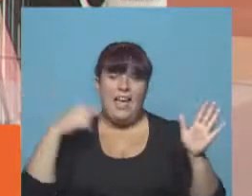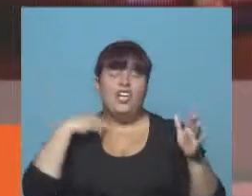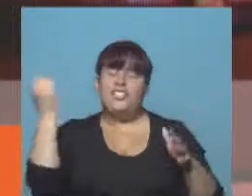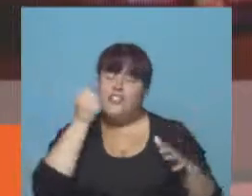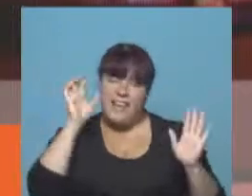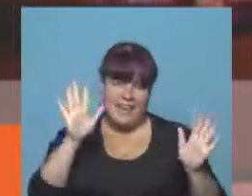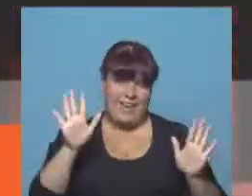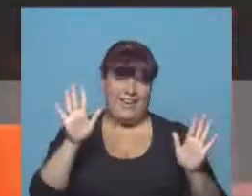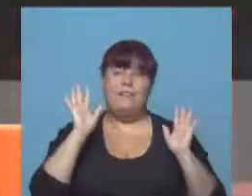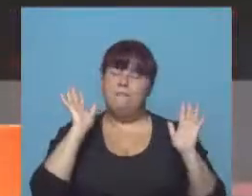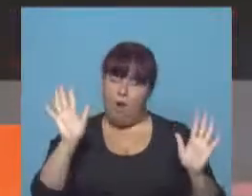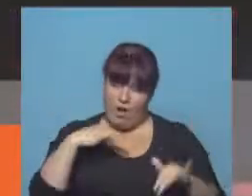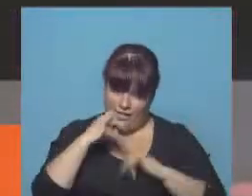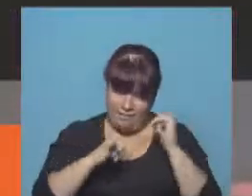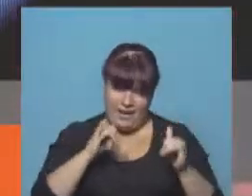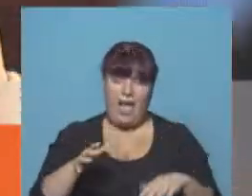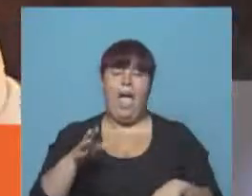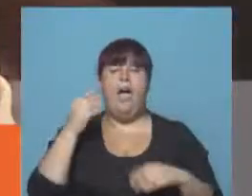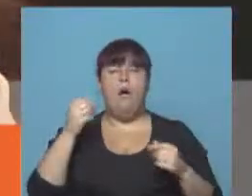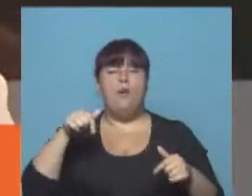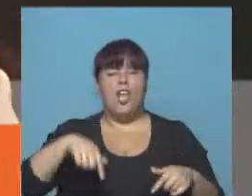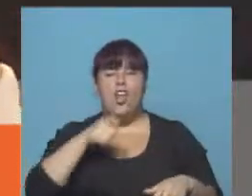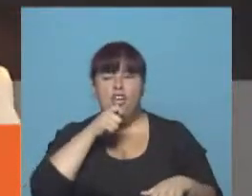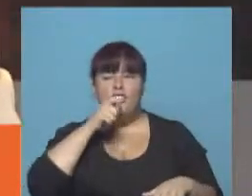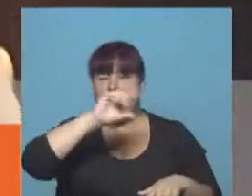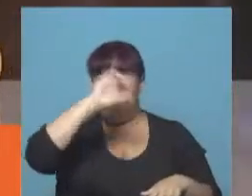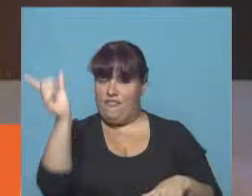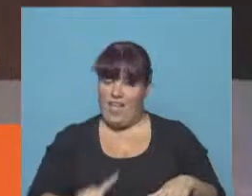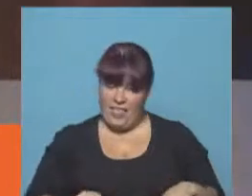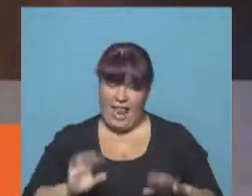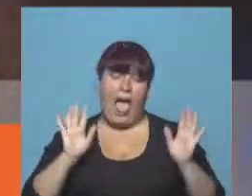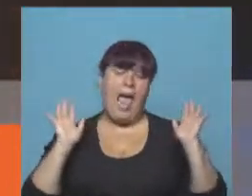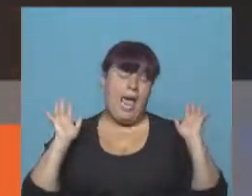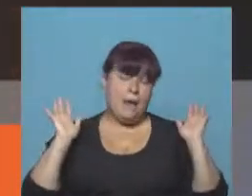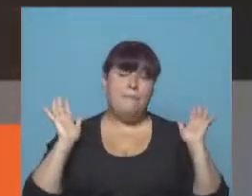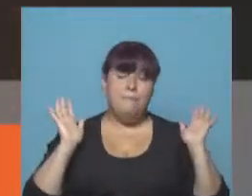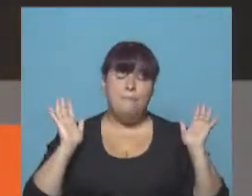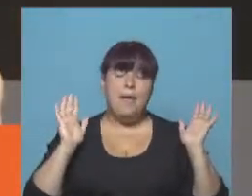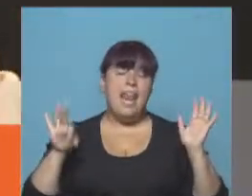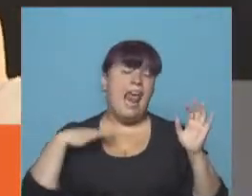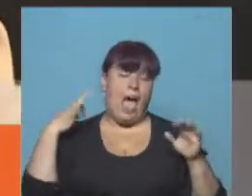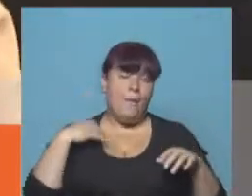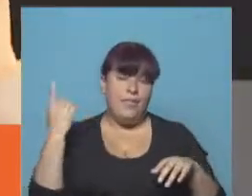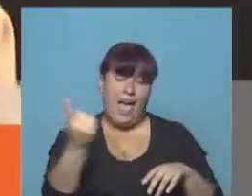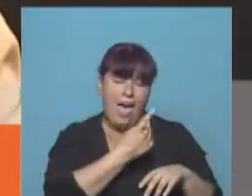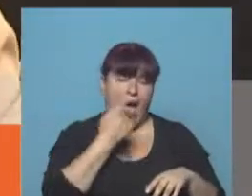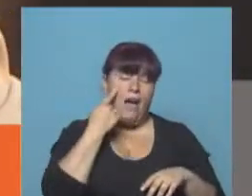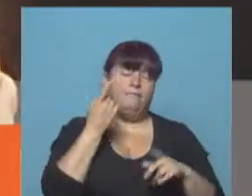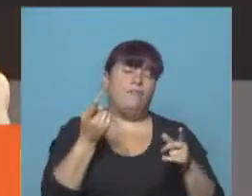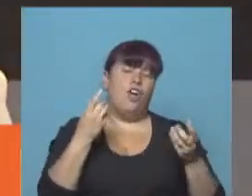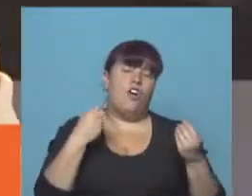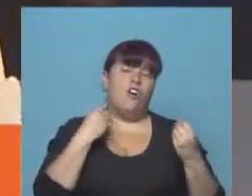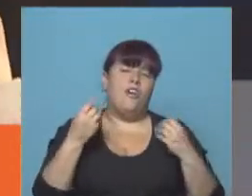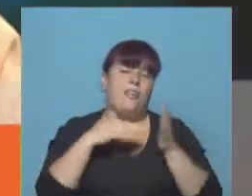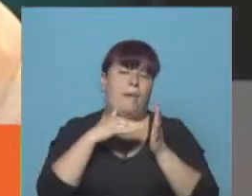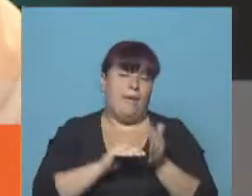intento hacer. Distancia. Por eso lo digo. Porque estamos en el noticiero federal, pero bueno, la vida uno la ve como de